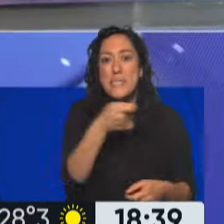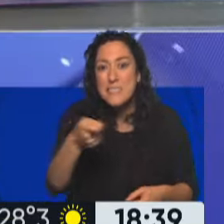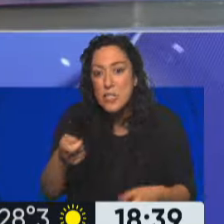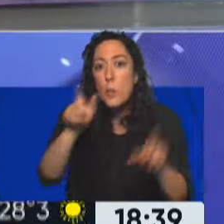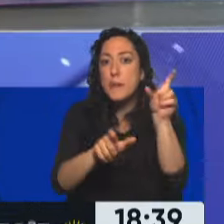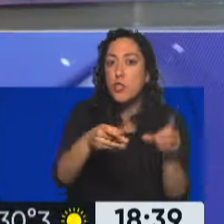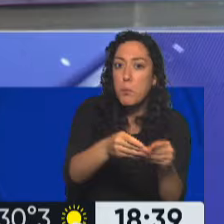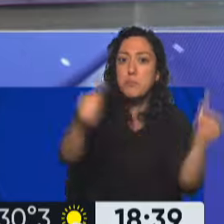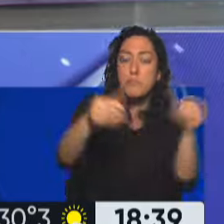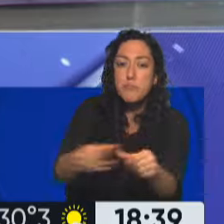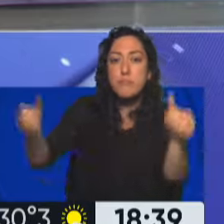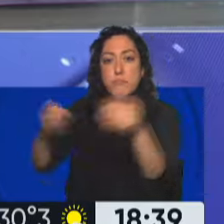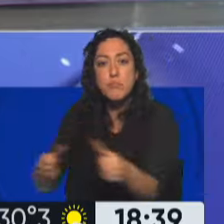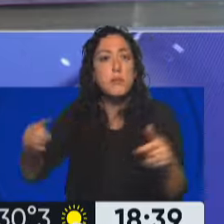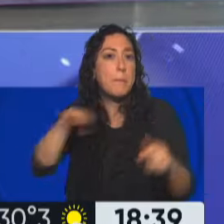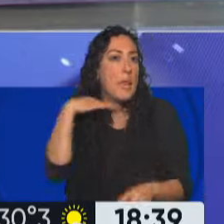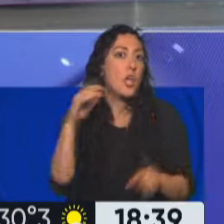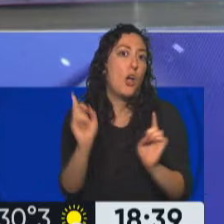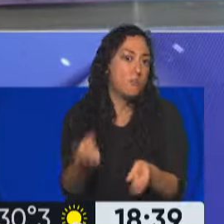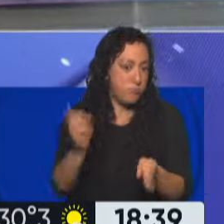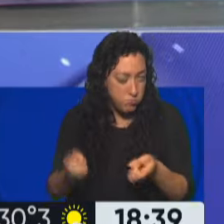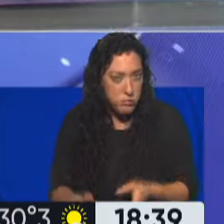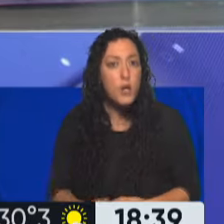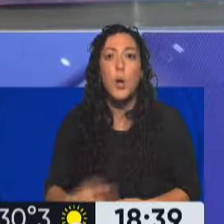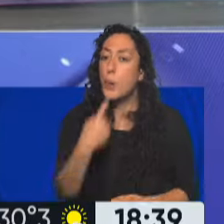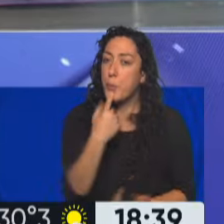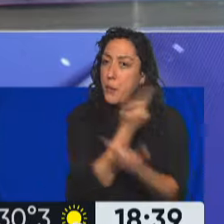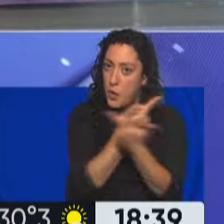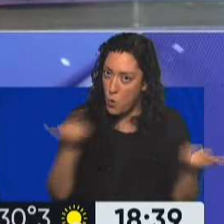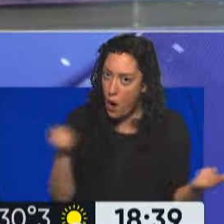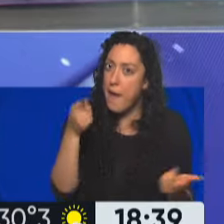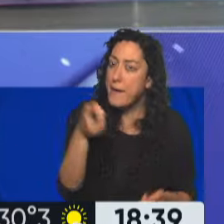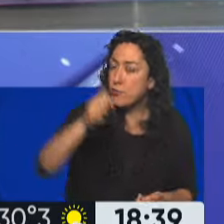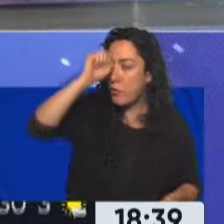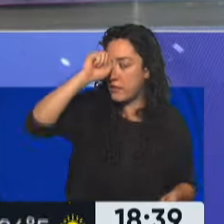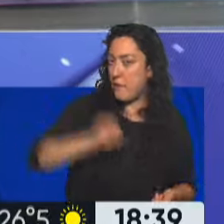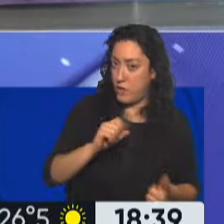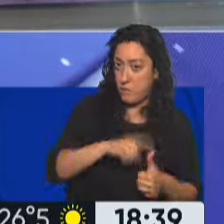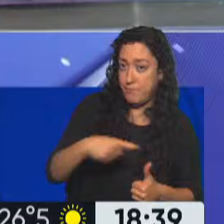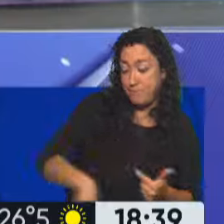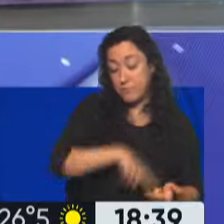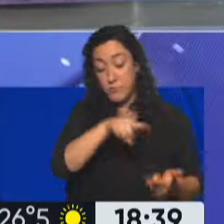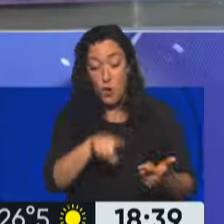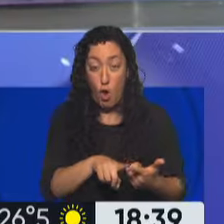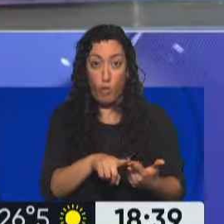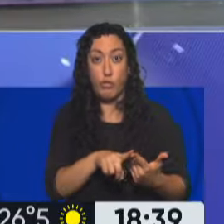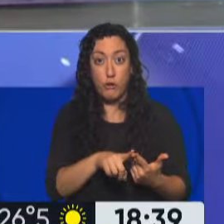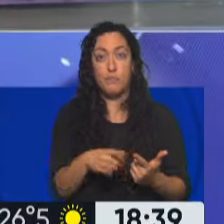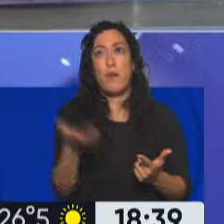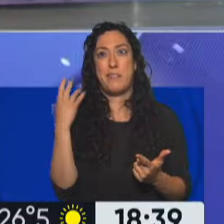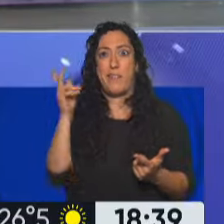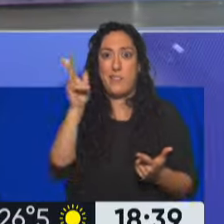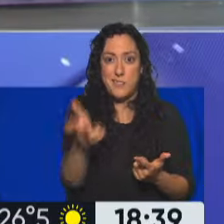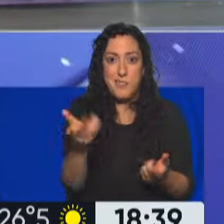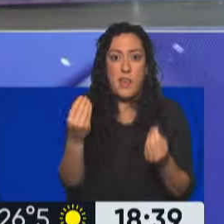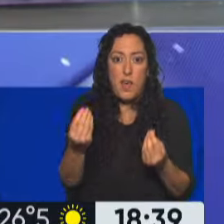desaparecidos también que hay en México, sin dudas va a ser uno de los desafíos. Otro, yo decía, también se espera que